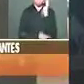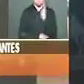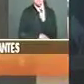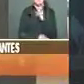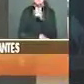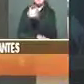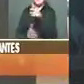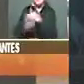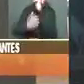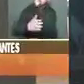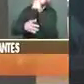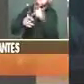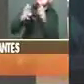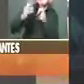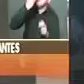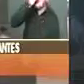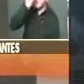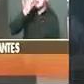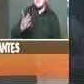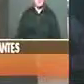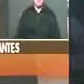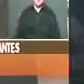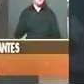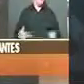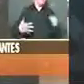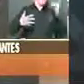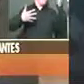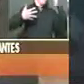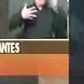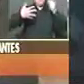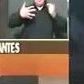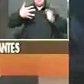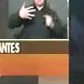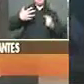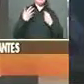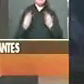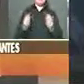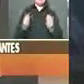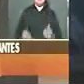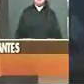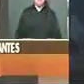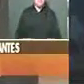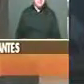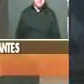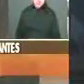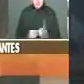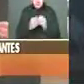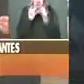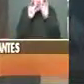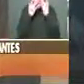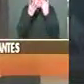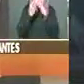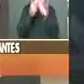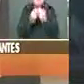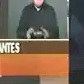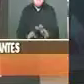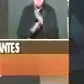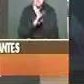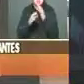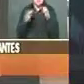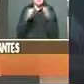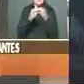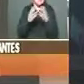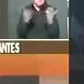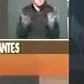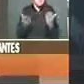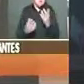de persecución política. Entonces, por todas estas situaciones de desgobierno tan grande y la pérdida de la seguridad